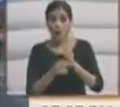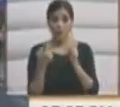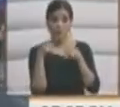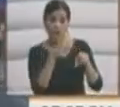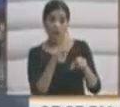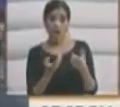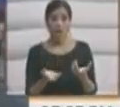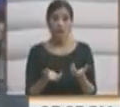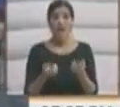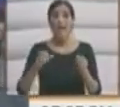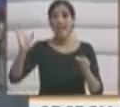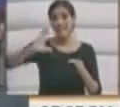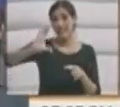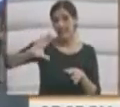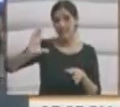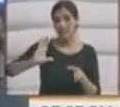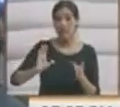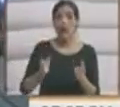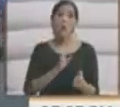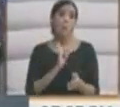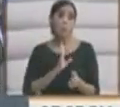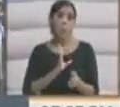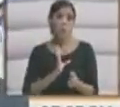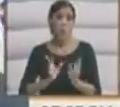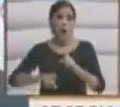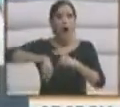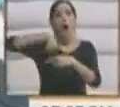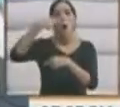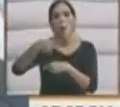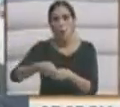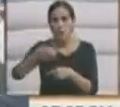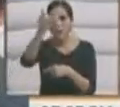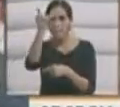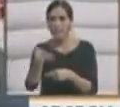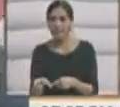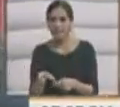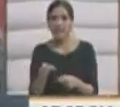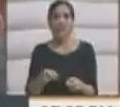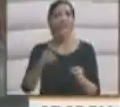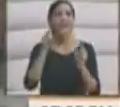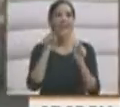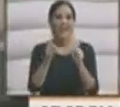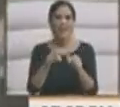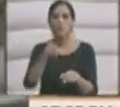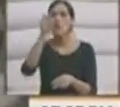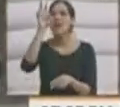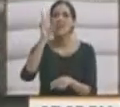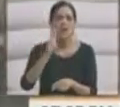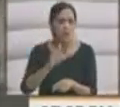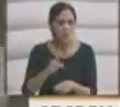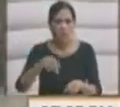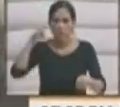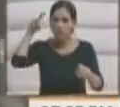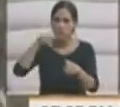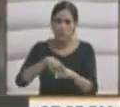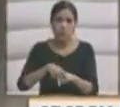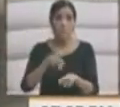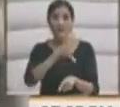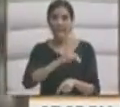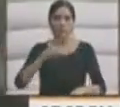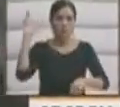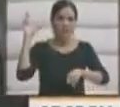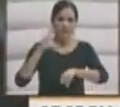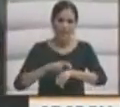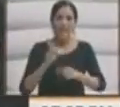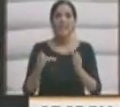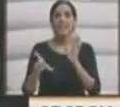harina corresponde a otra persona jurídica, son factores de perturbación para que no le ponga las sanciones previstas en la